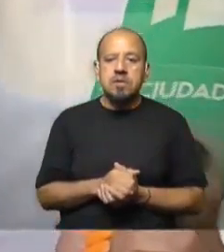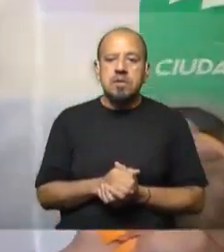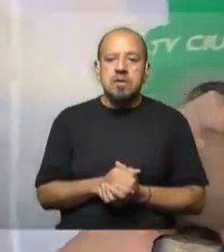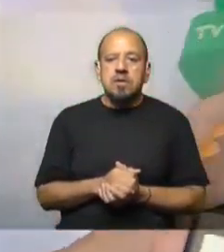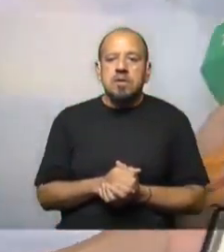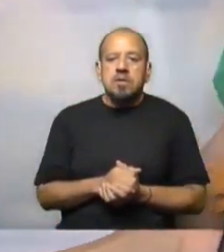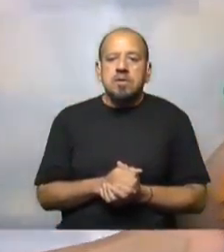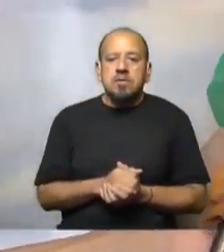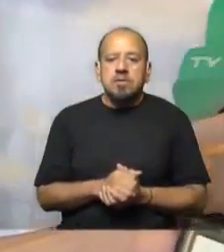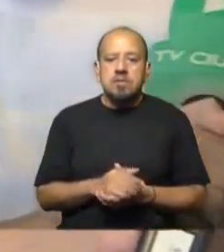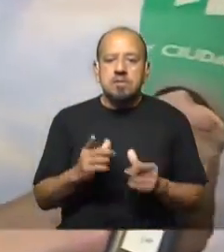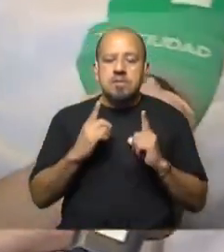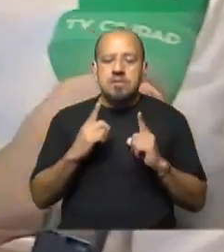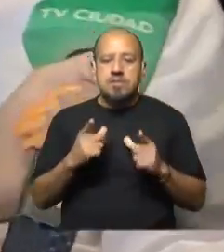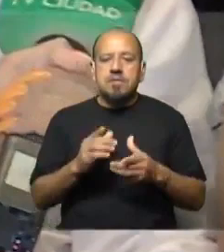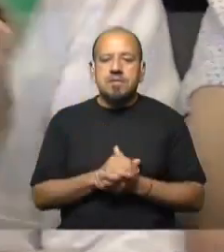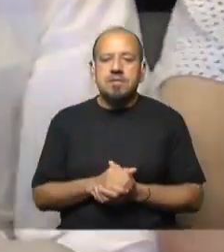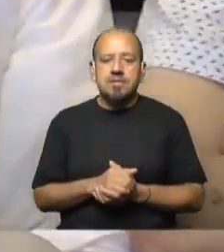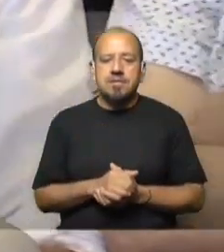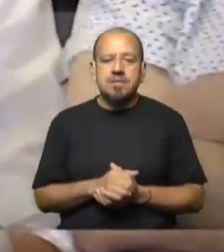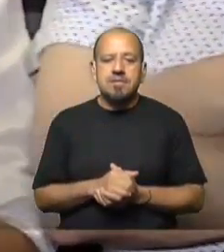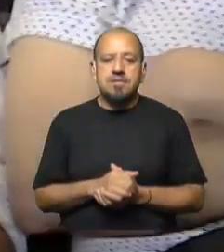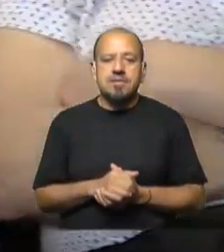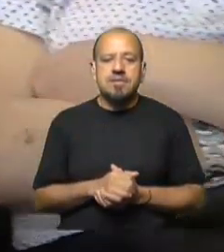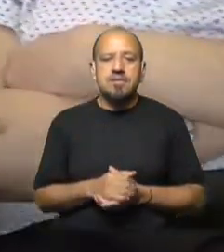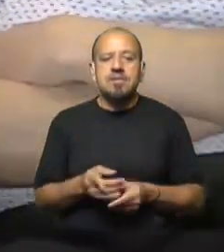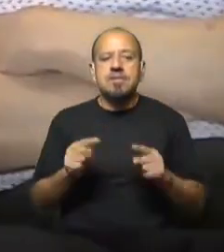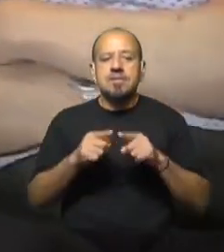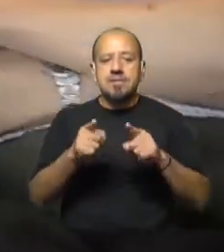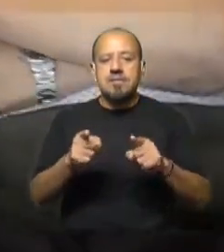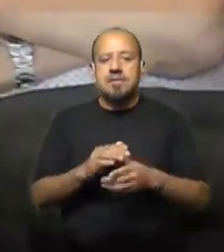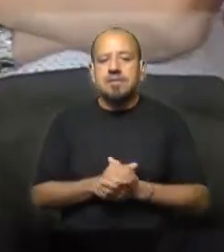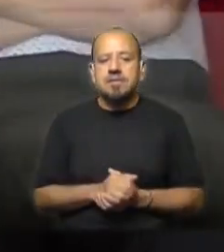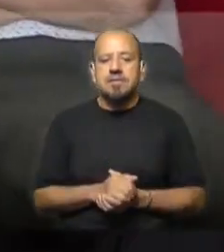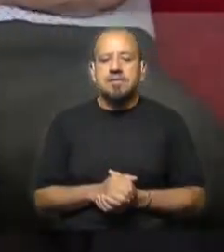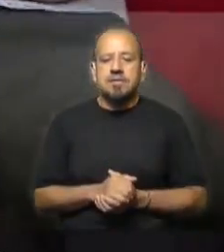vosotros, gracias, y los esperamos a todos. Muy bien, podemos volver con ustedes.